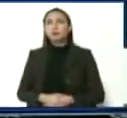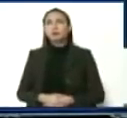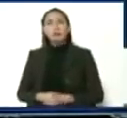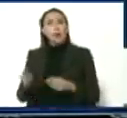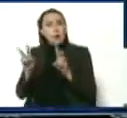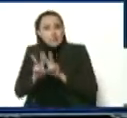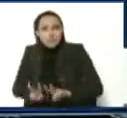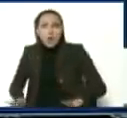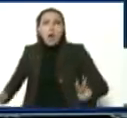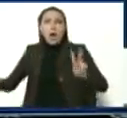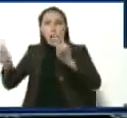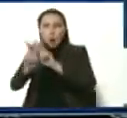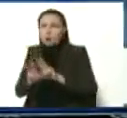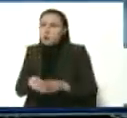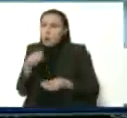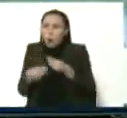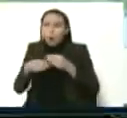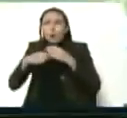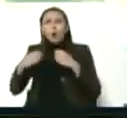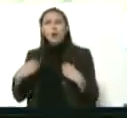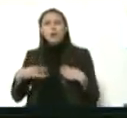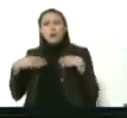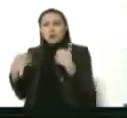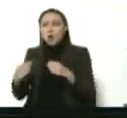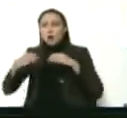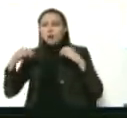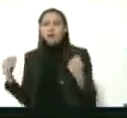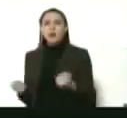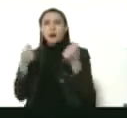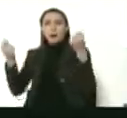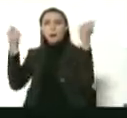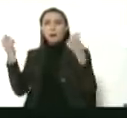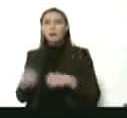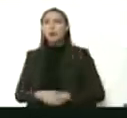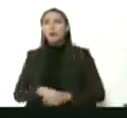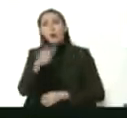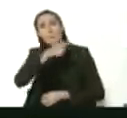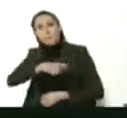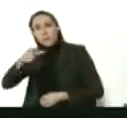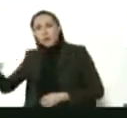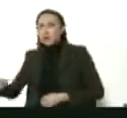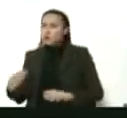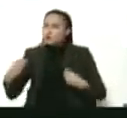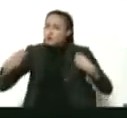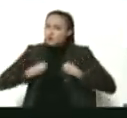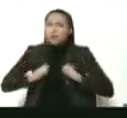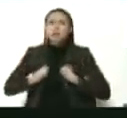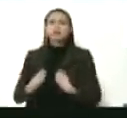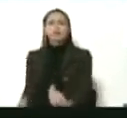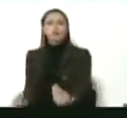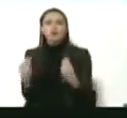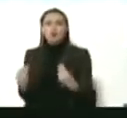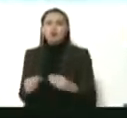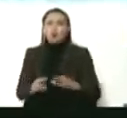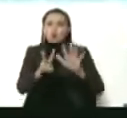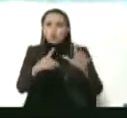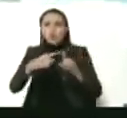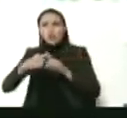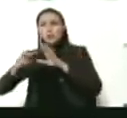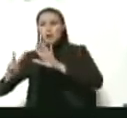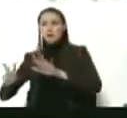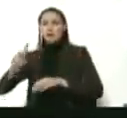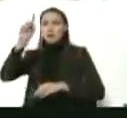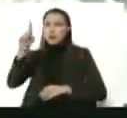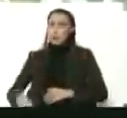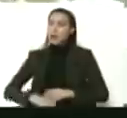valorar cómo salvamos decenas, centenares de vidas con el 7+7, pero